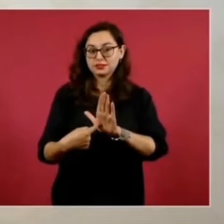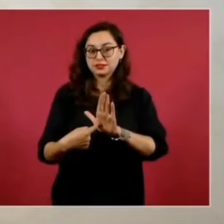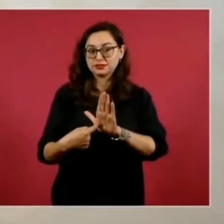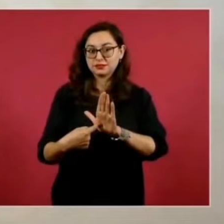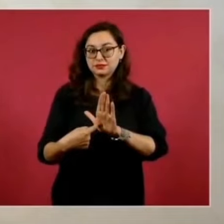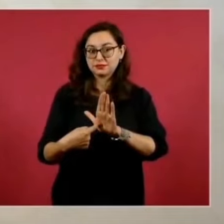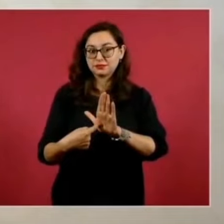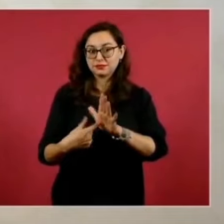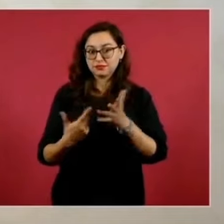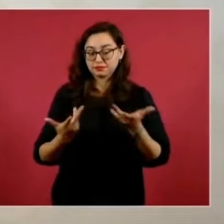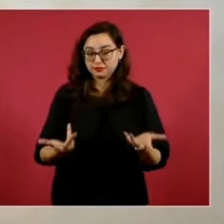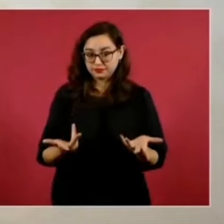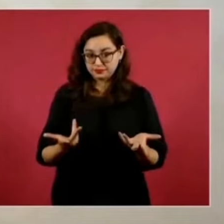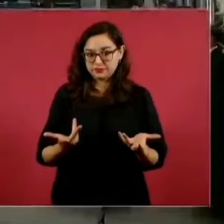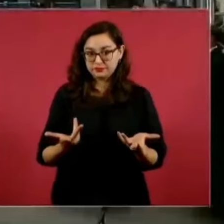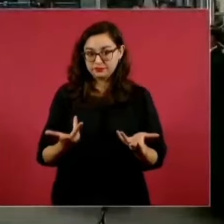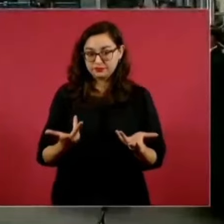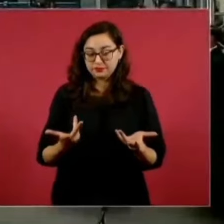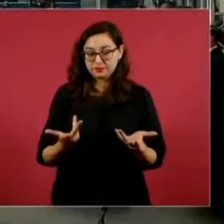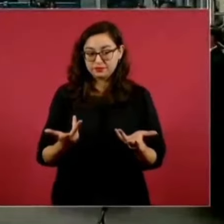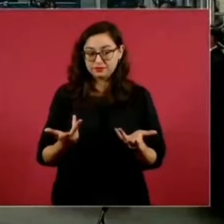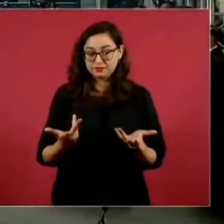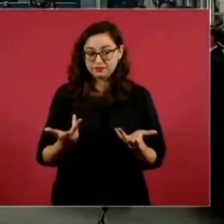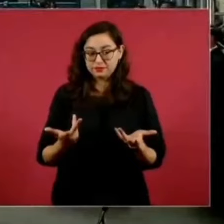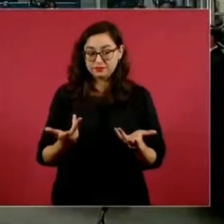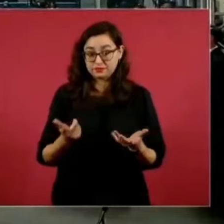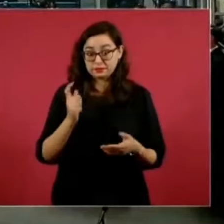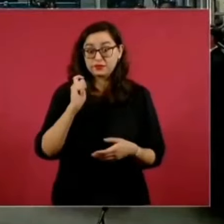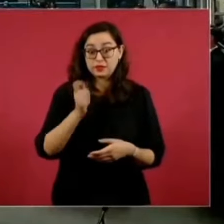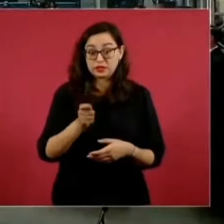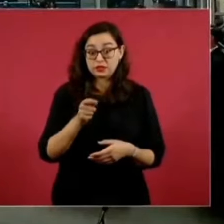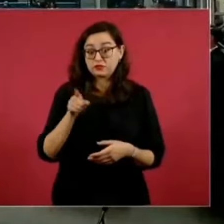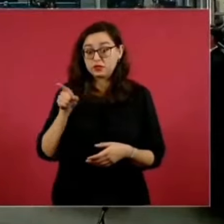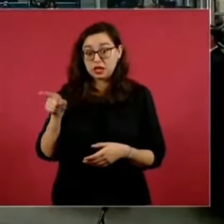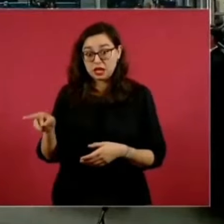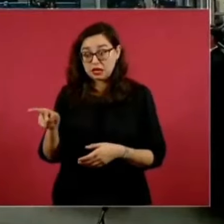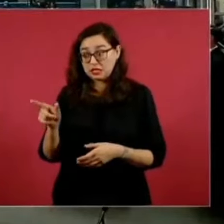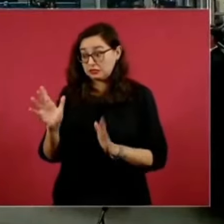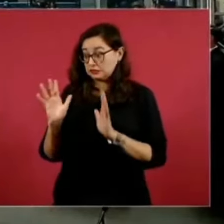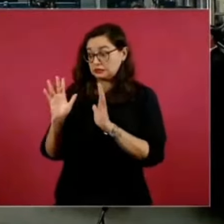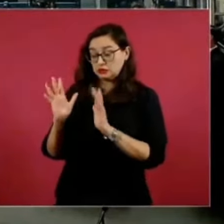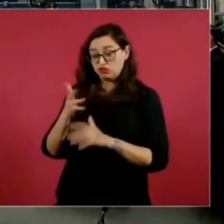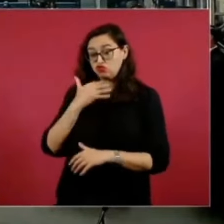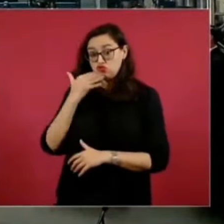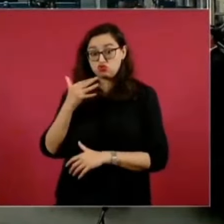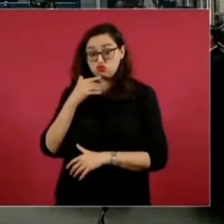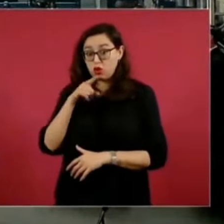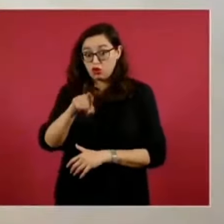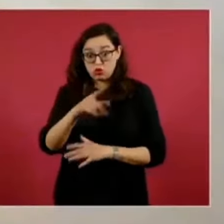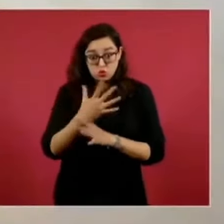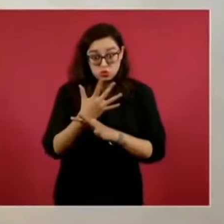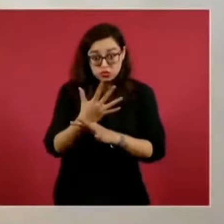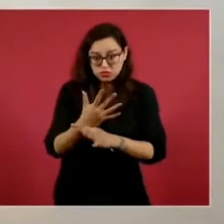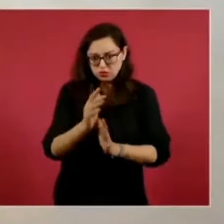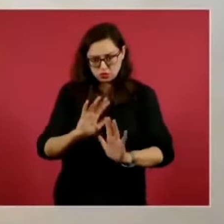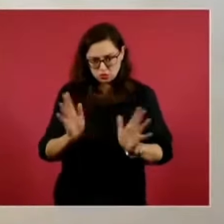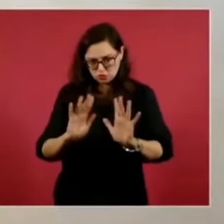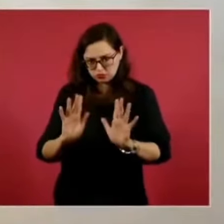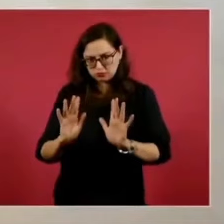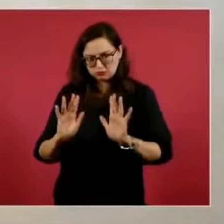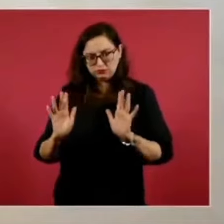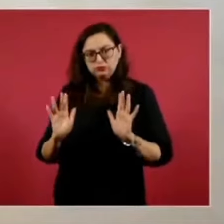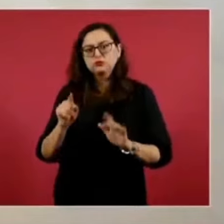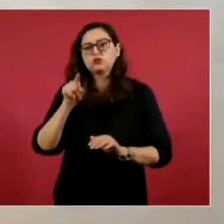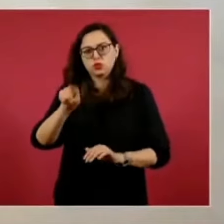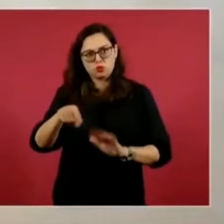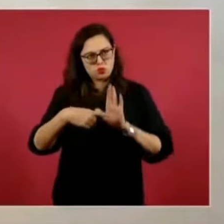de que ya es un corrupto este personaje no es un